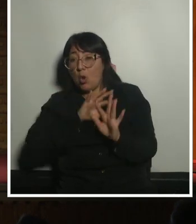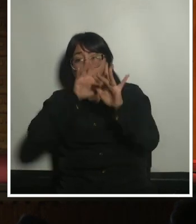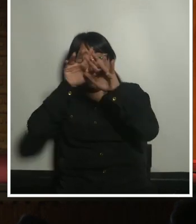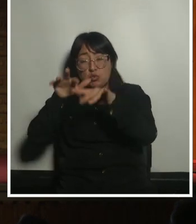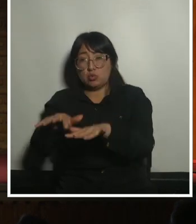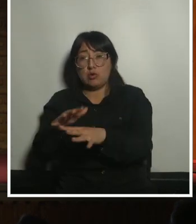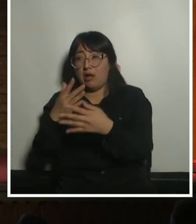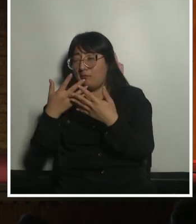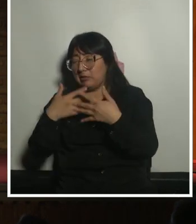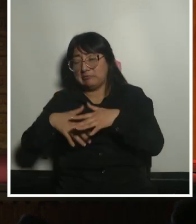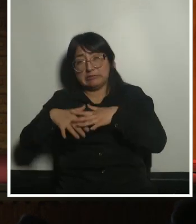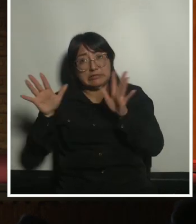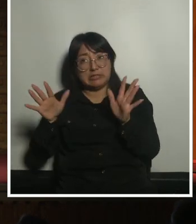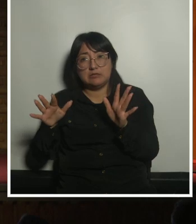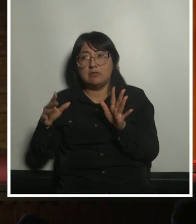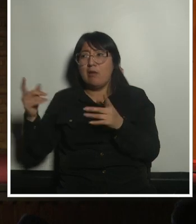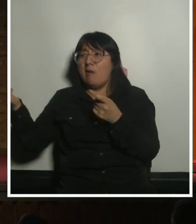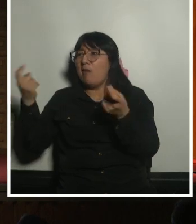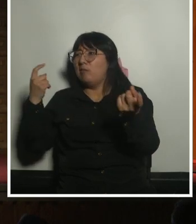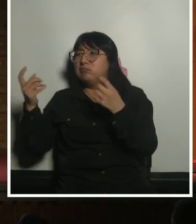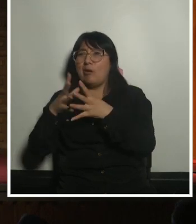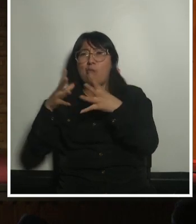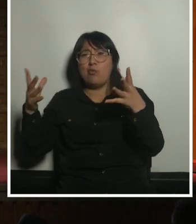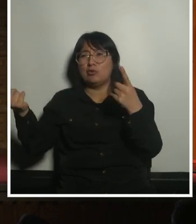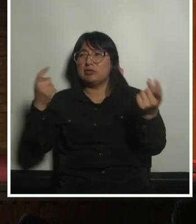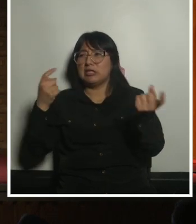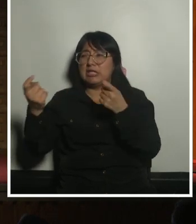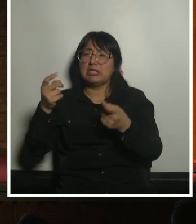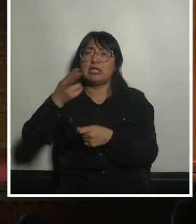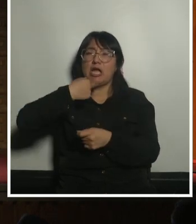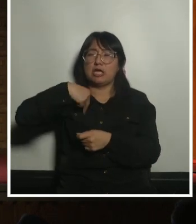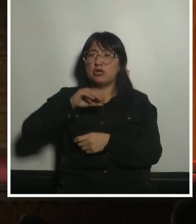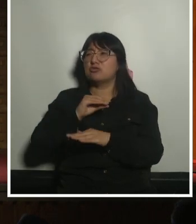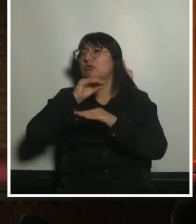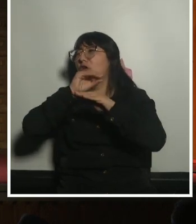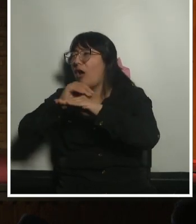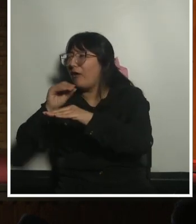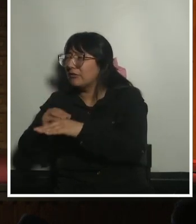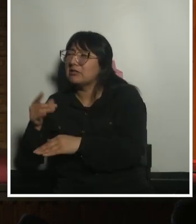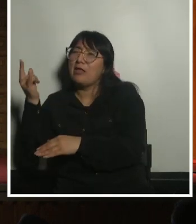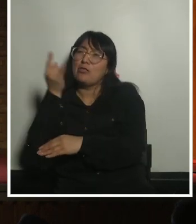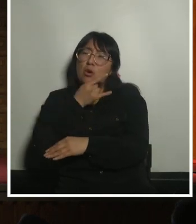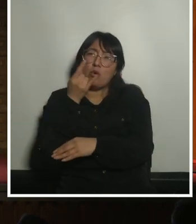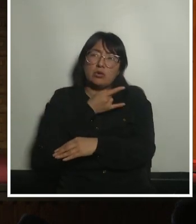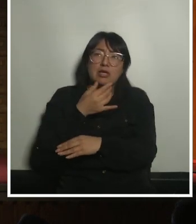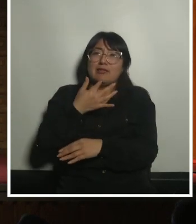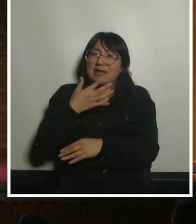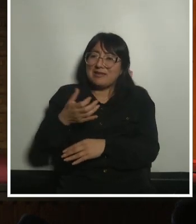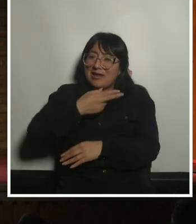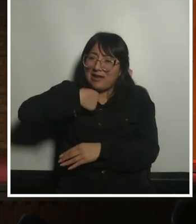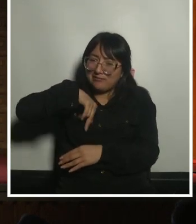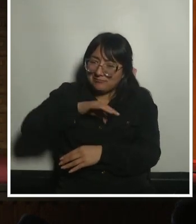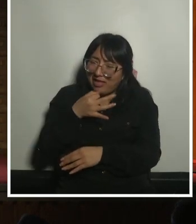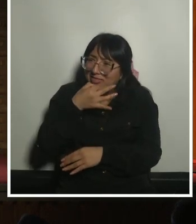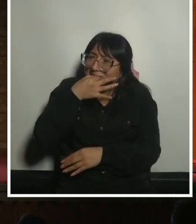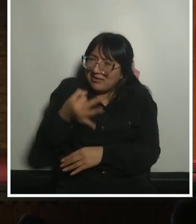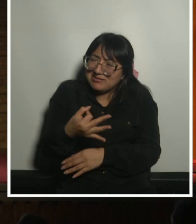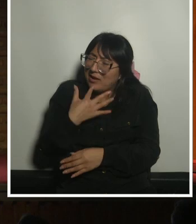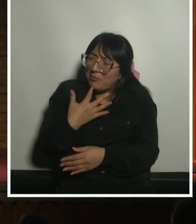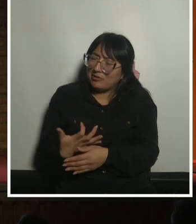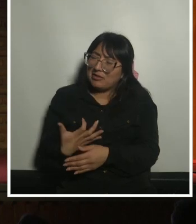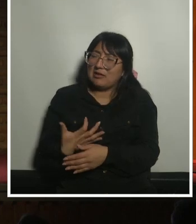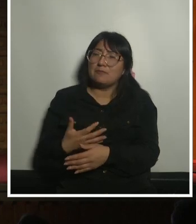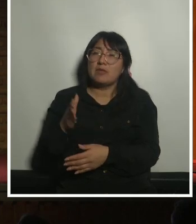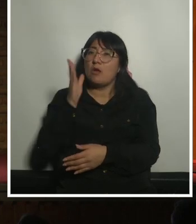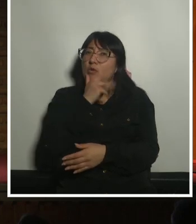nos criticaban mucho que estábamos generando alarma nuevamente. Lo que estábamos diciendo es que